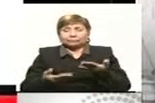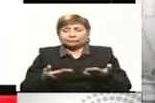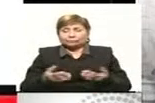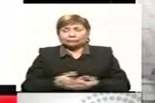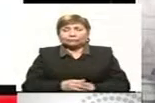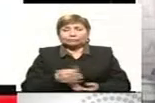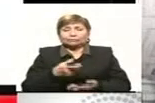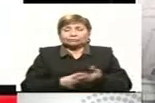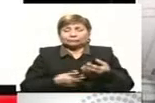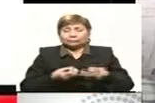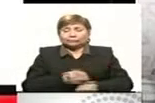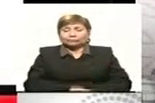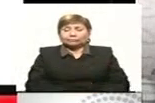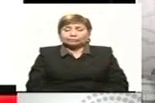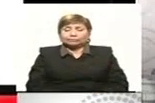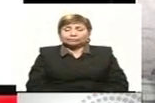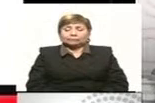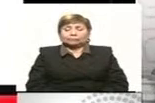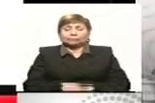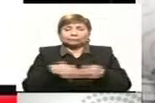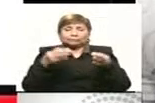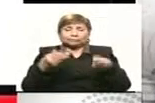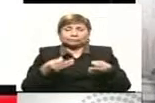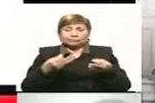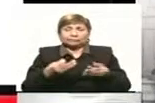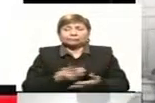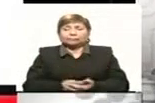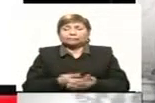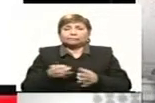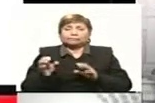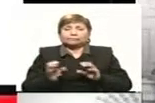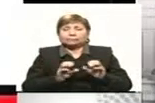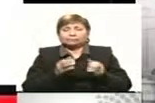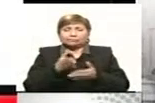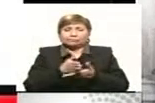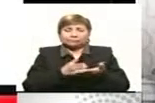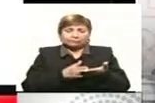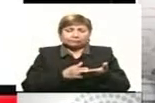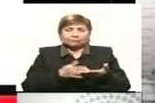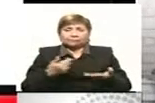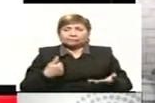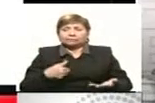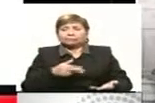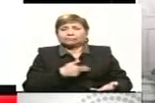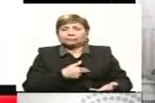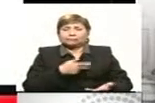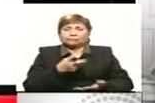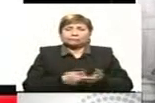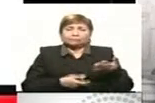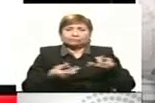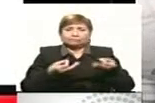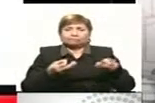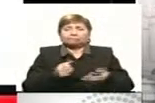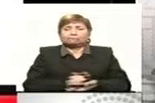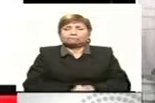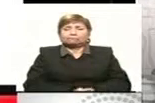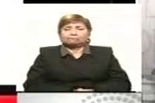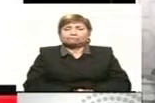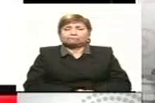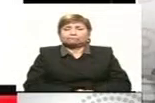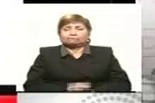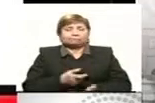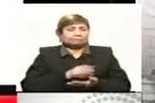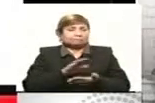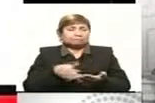reserva de contingencia, ¿no? Lo que realmente va a ser parte de nuestro presupuesto, bueno, no realmente, todo es parte de